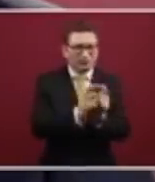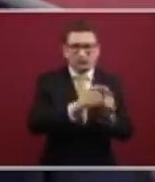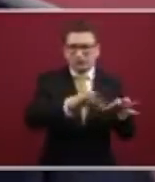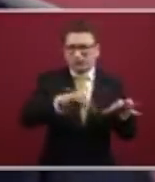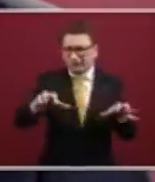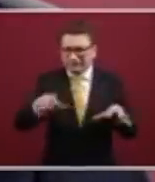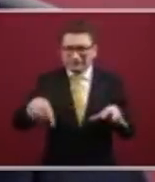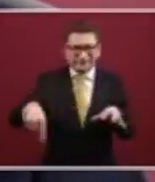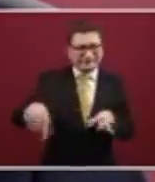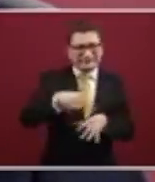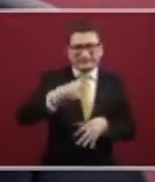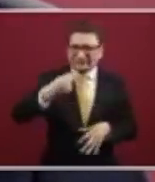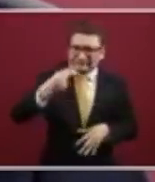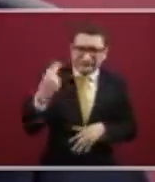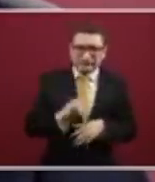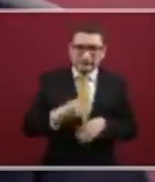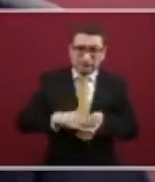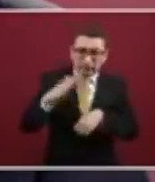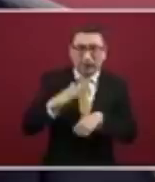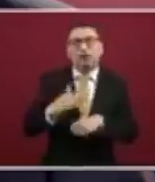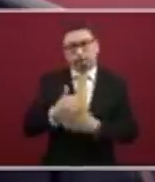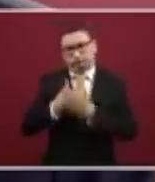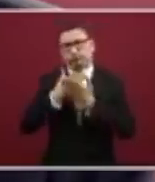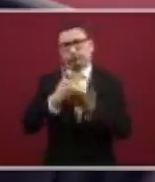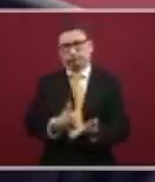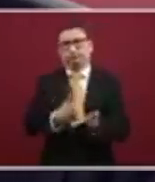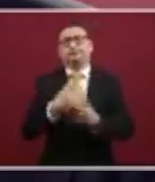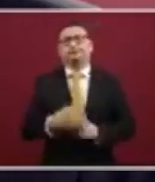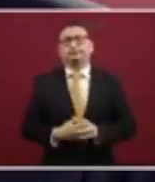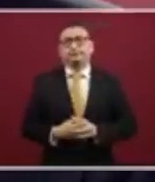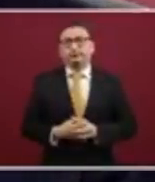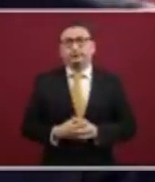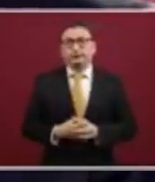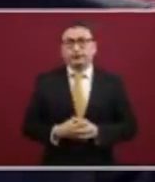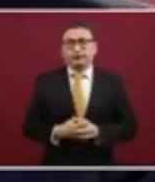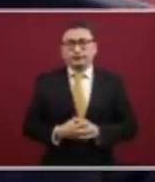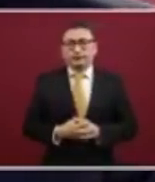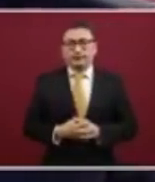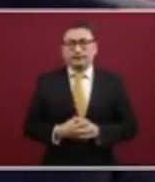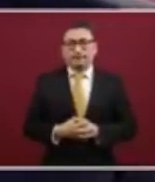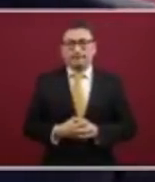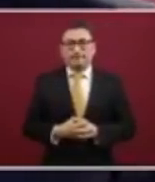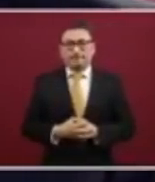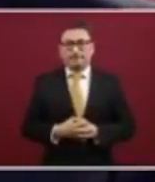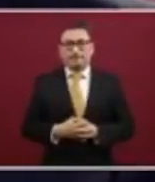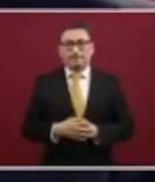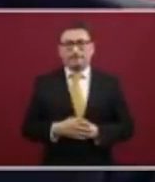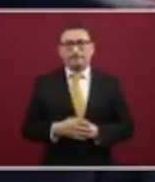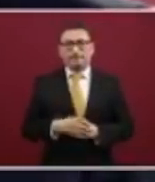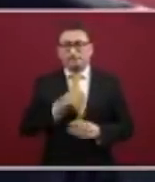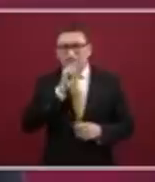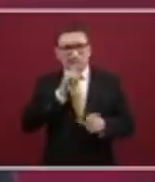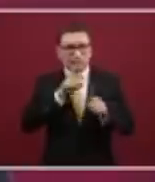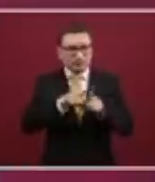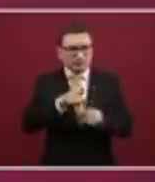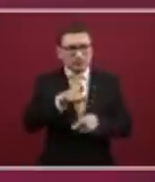nos necesitan. Entonces, para enfrentar el dolor,